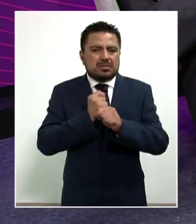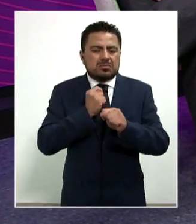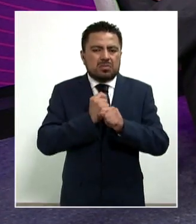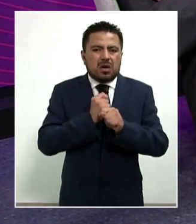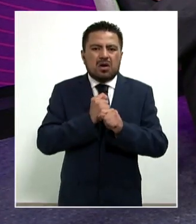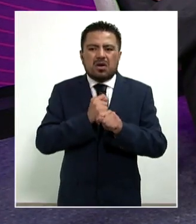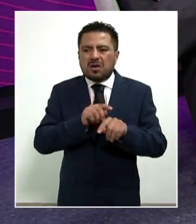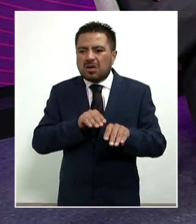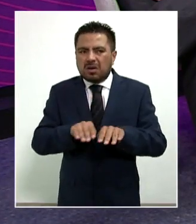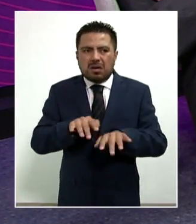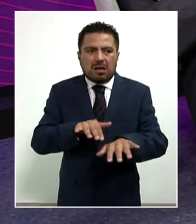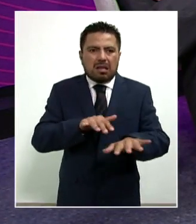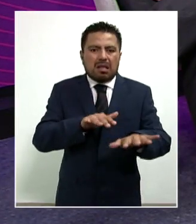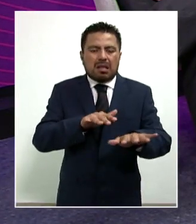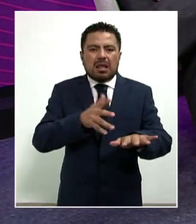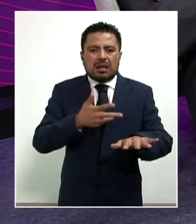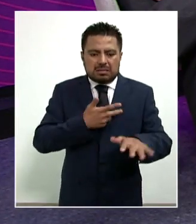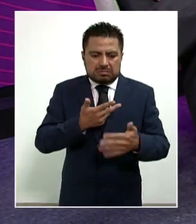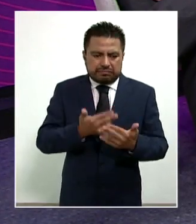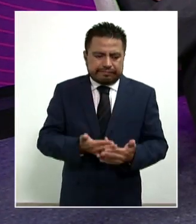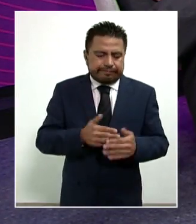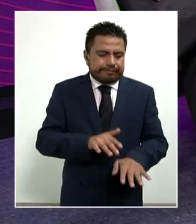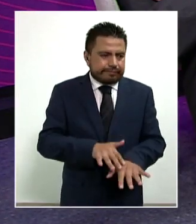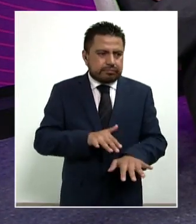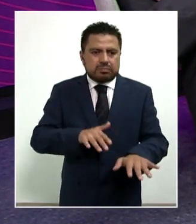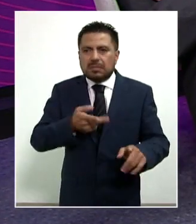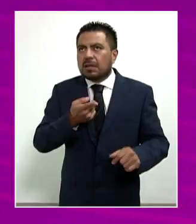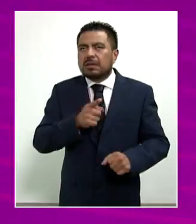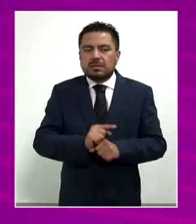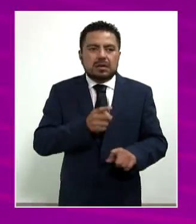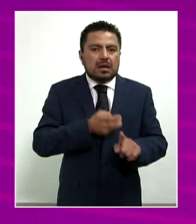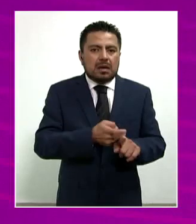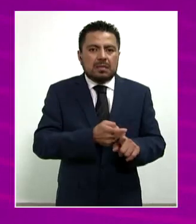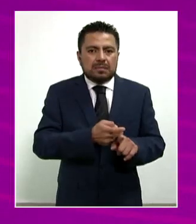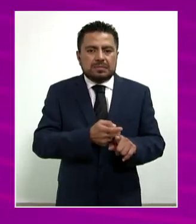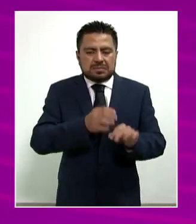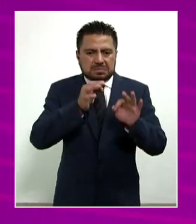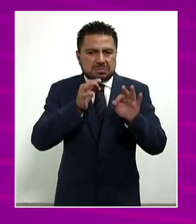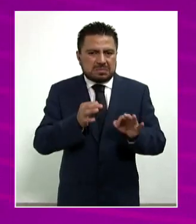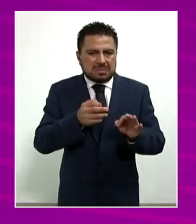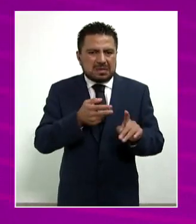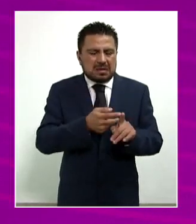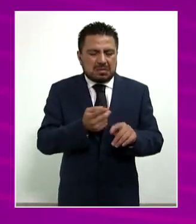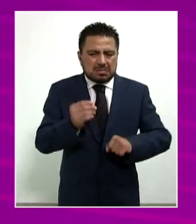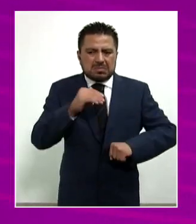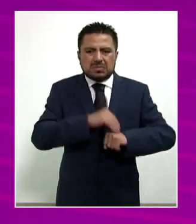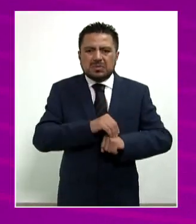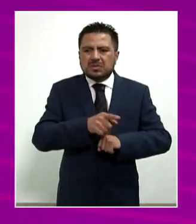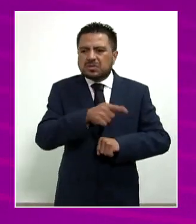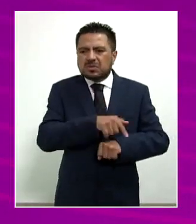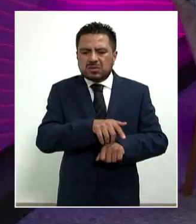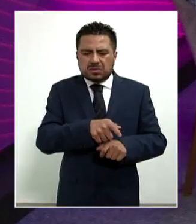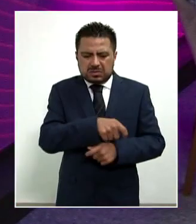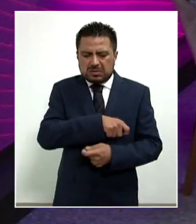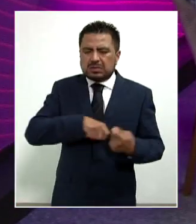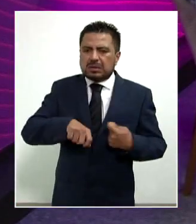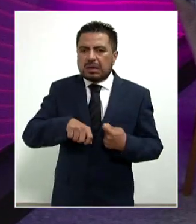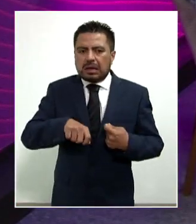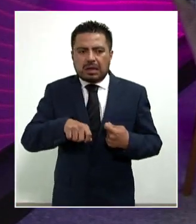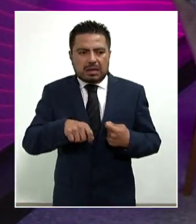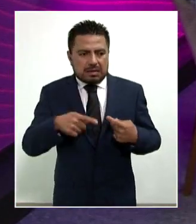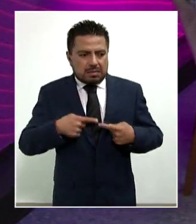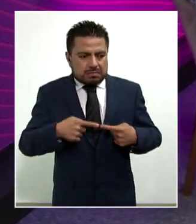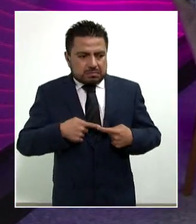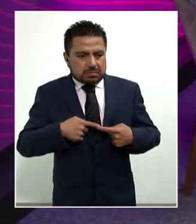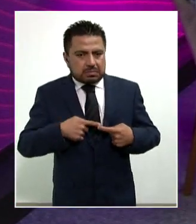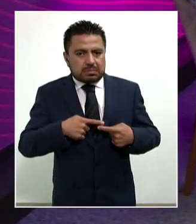de movilidad de la ciudad estaba totalmente colapsado ese día? O sea, es realmente ponernos en la situación del otro primero